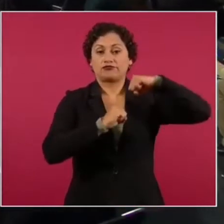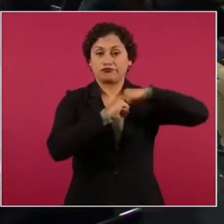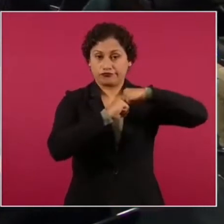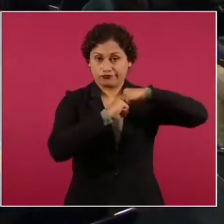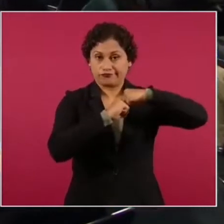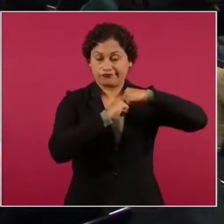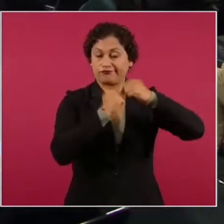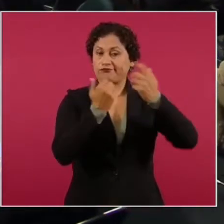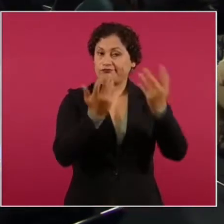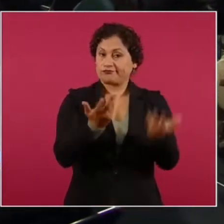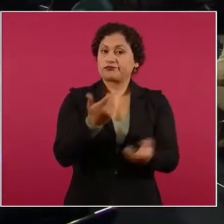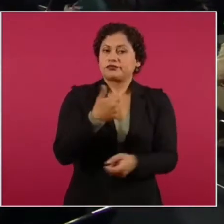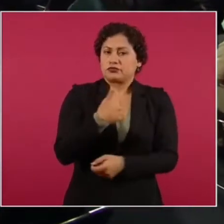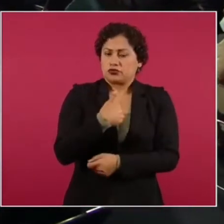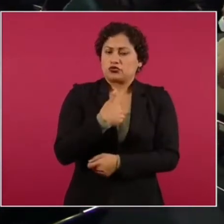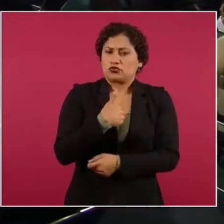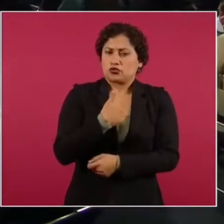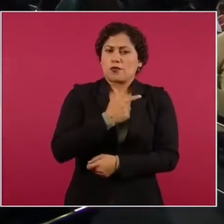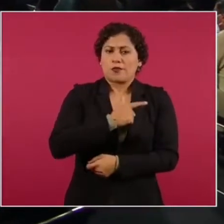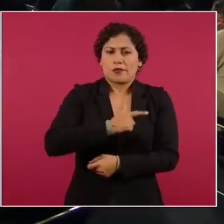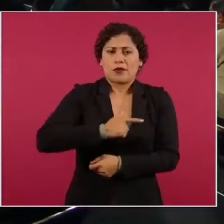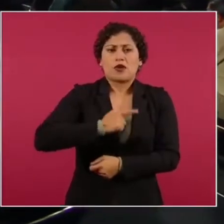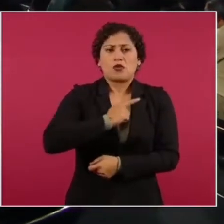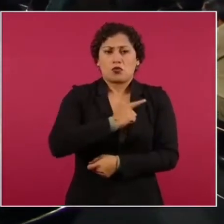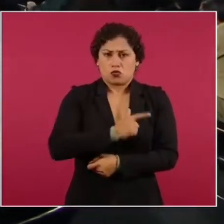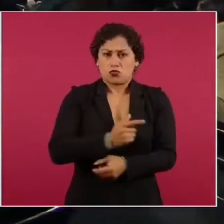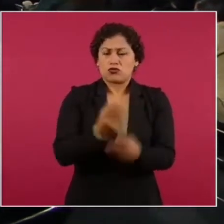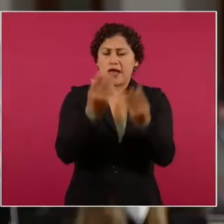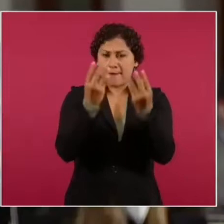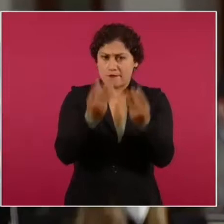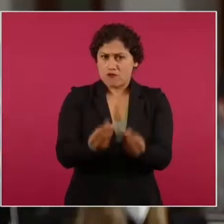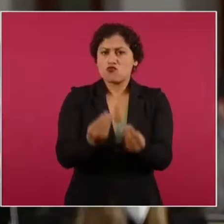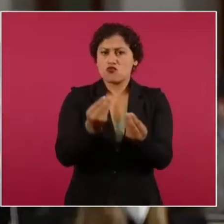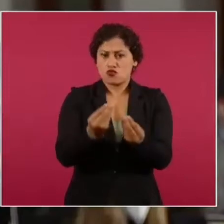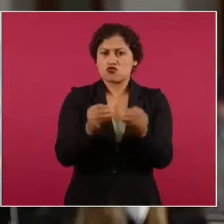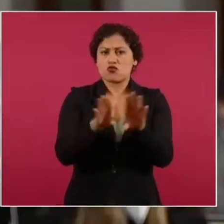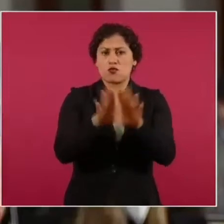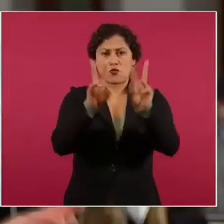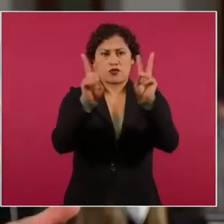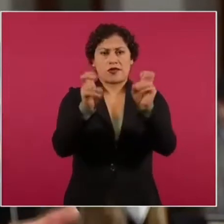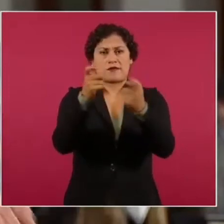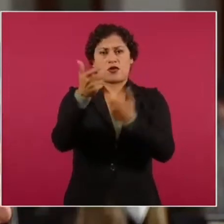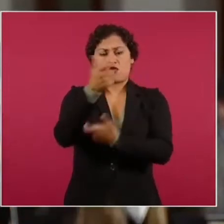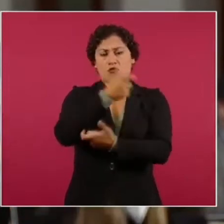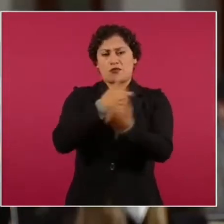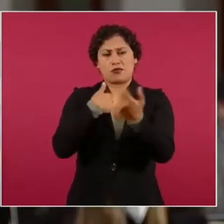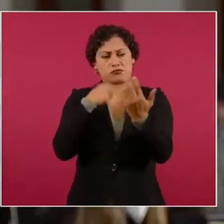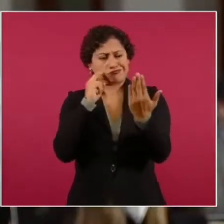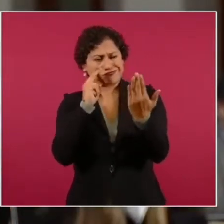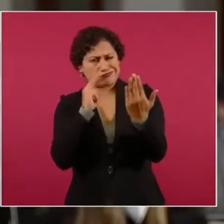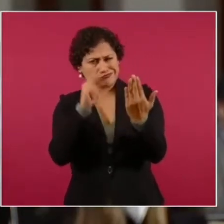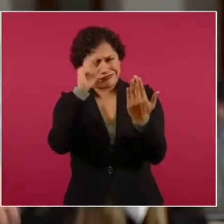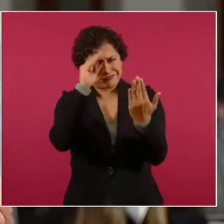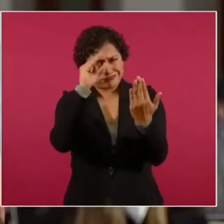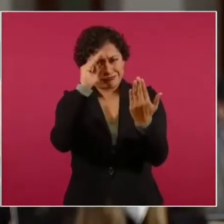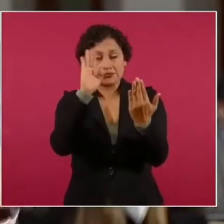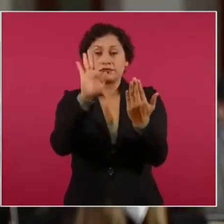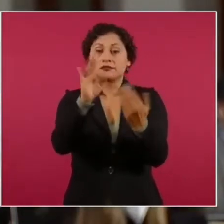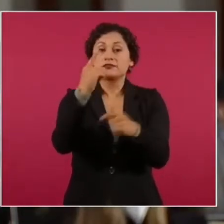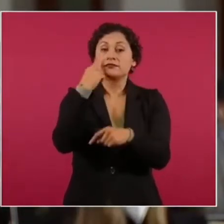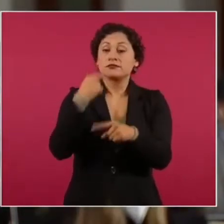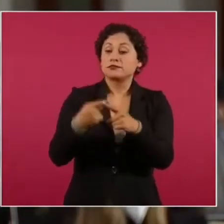claro, me gusta mucho el análisis de la cosa económica. Desde hace 12 años hay